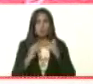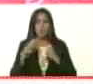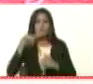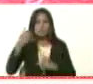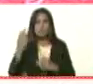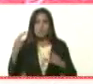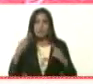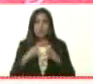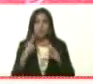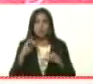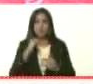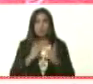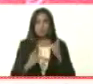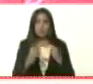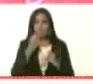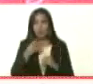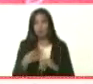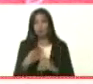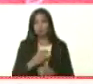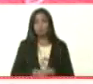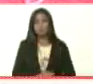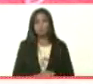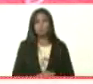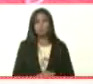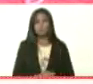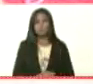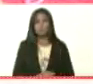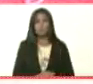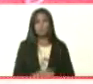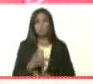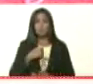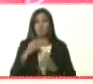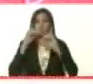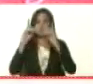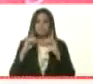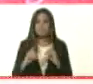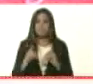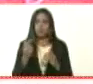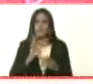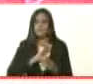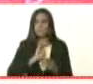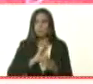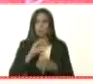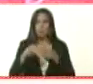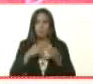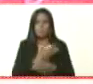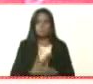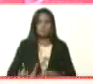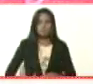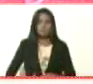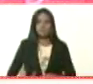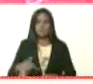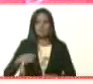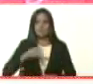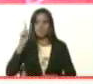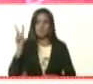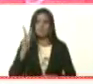Sí. Bueno, entonces yo decido, como presidente de la